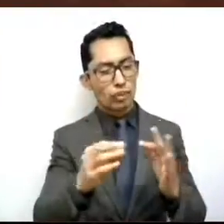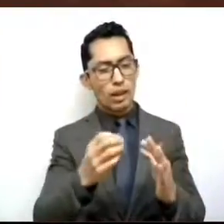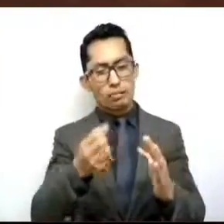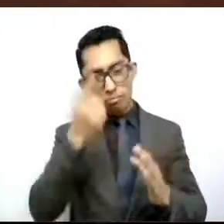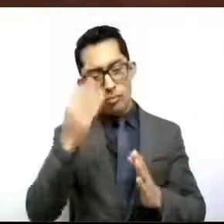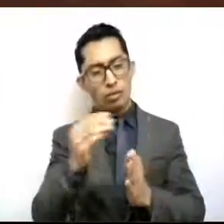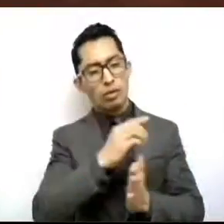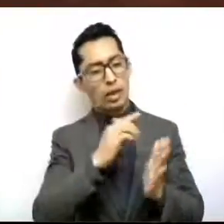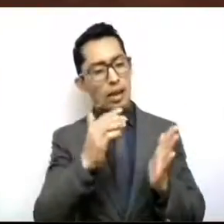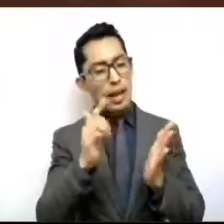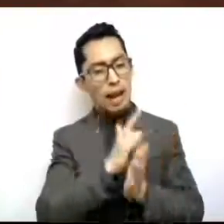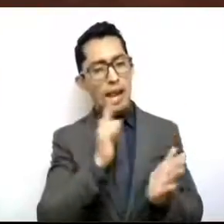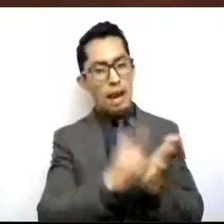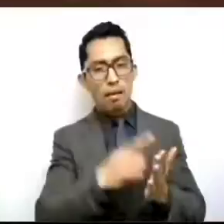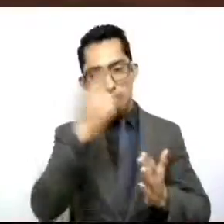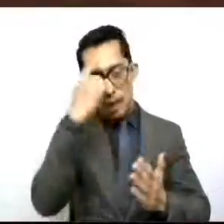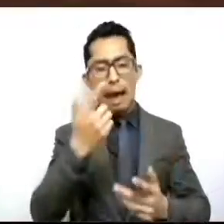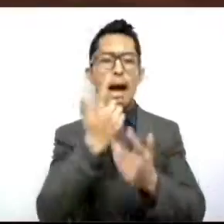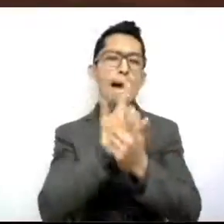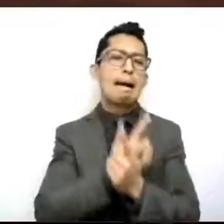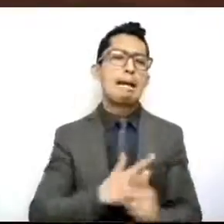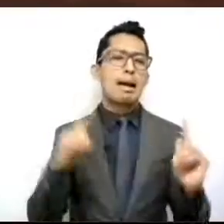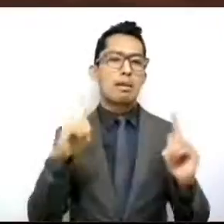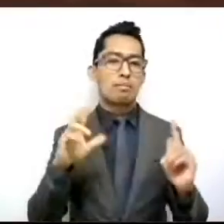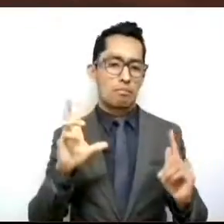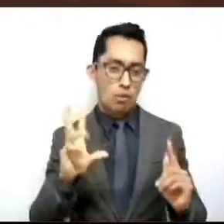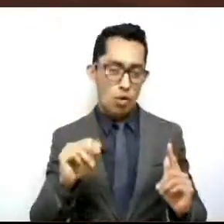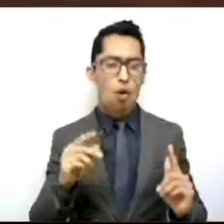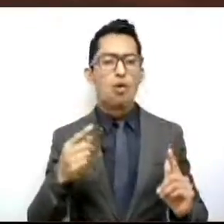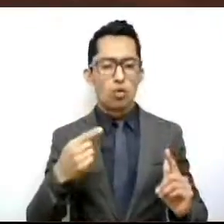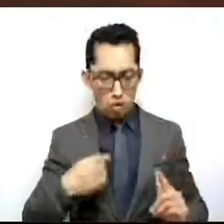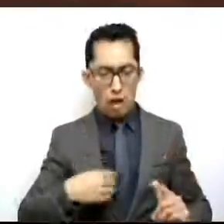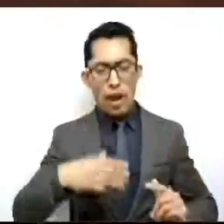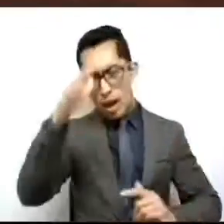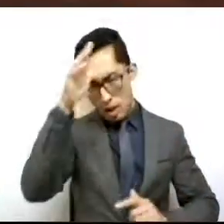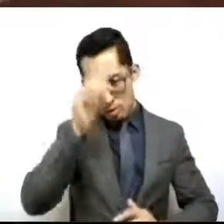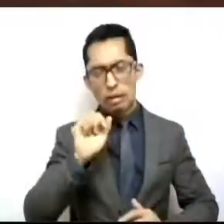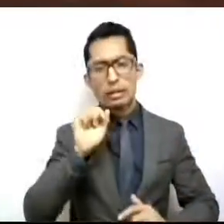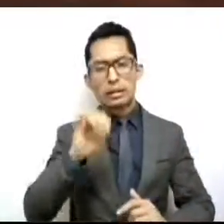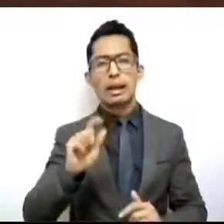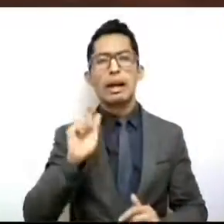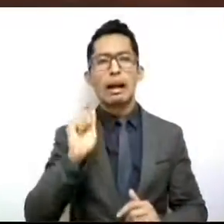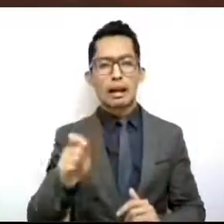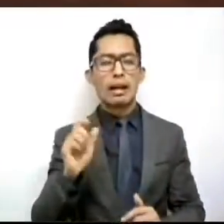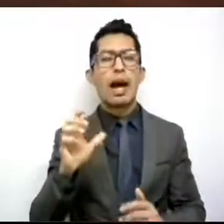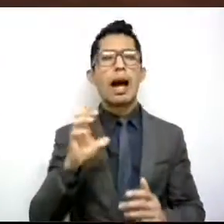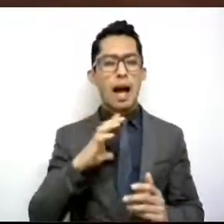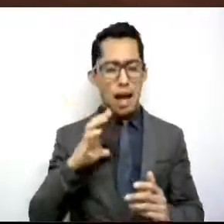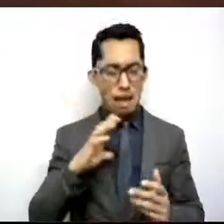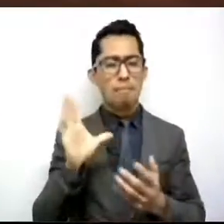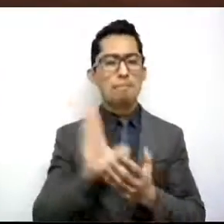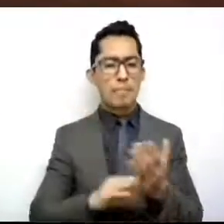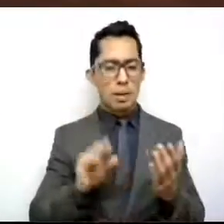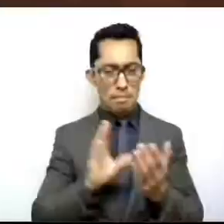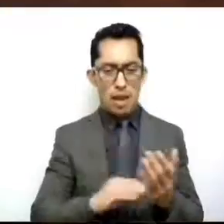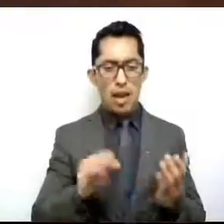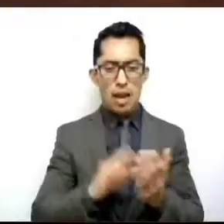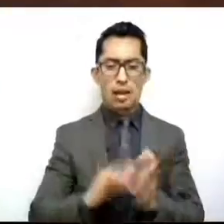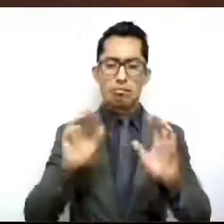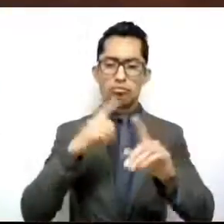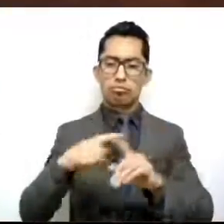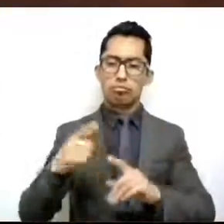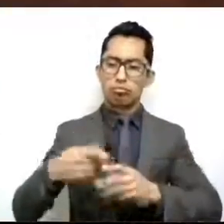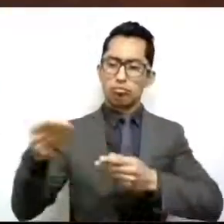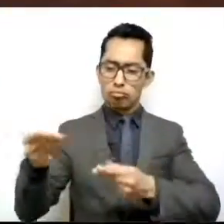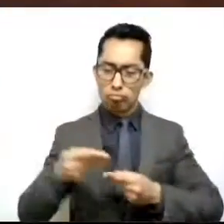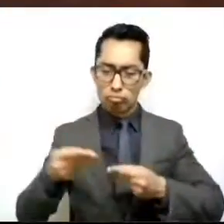más de candados, porque en algo estoy de acuerdo. No solo recibimos documentos y votamos